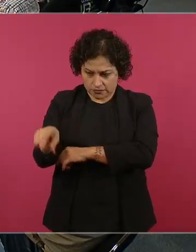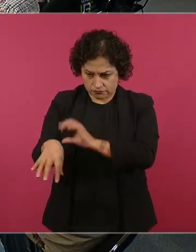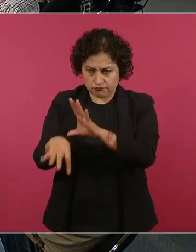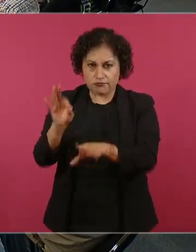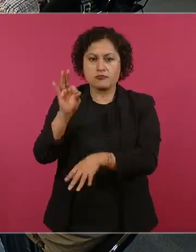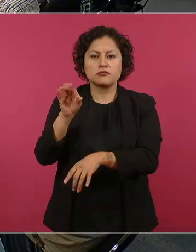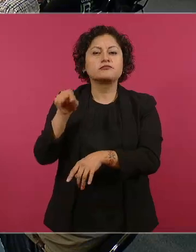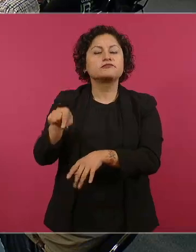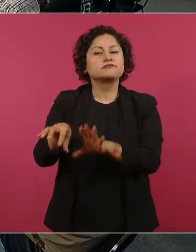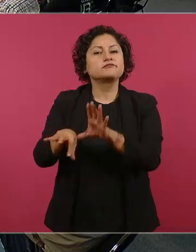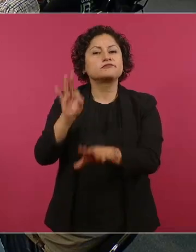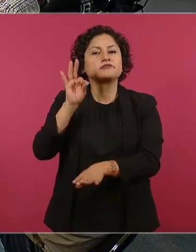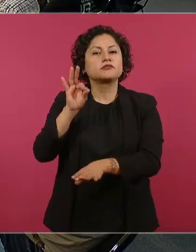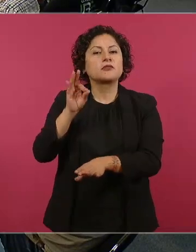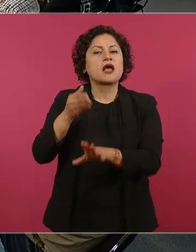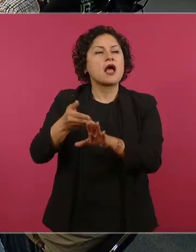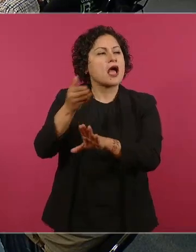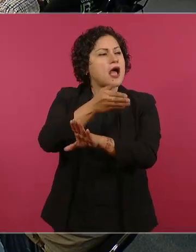entrevista